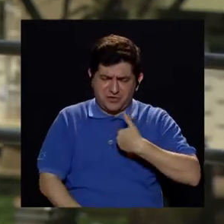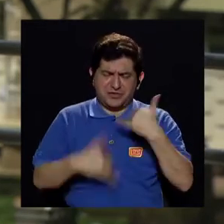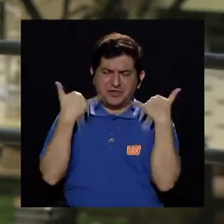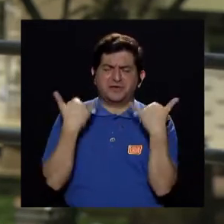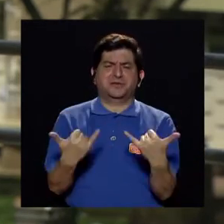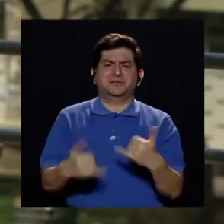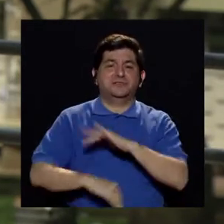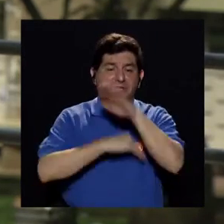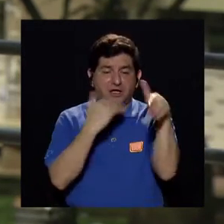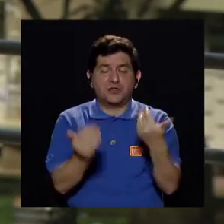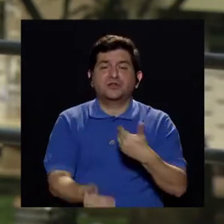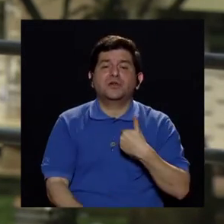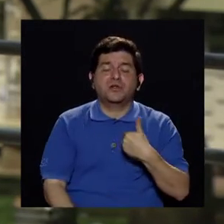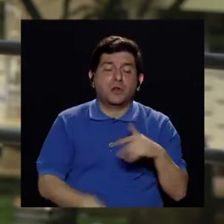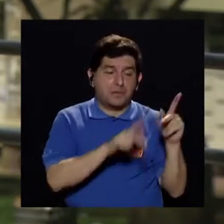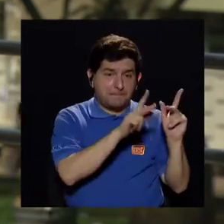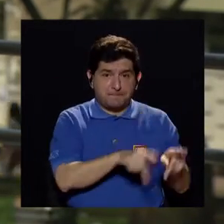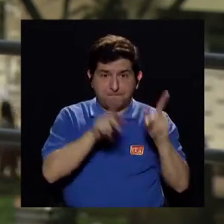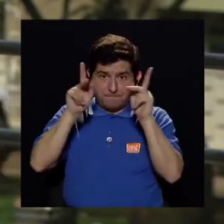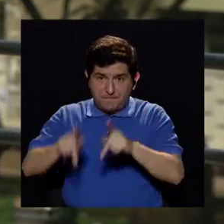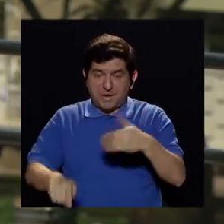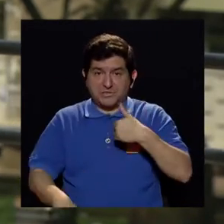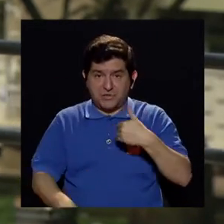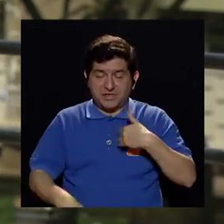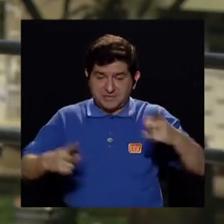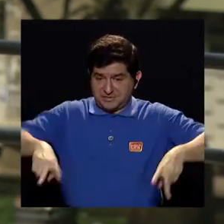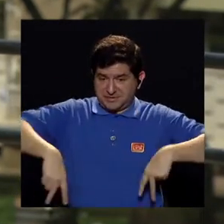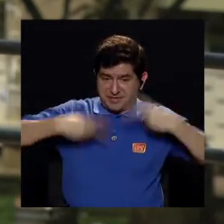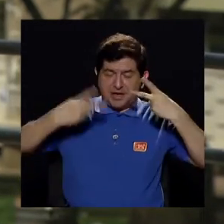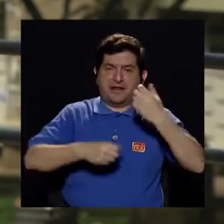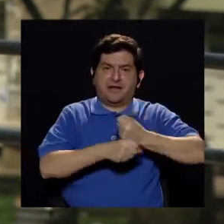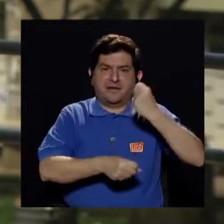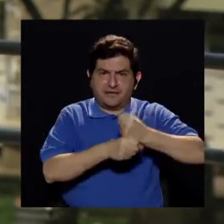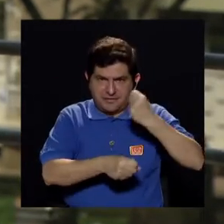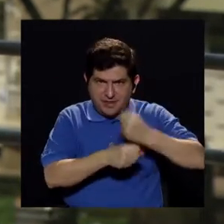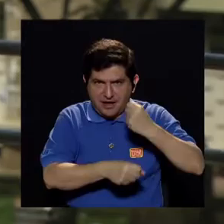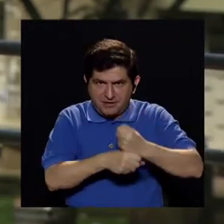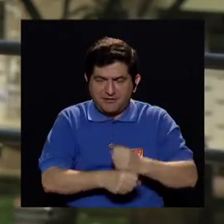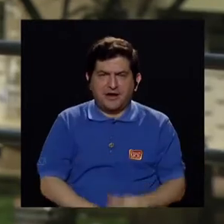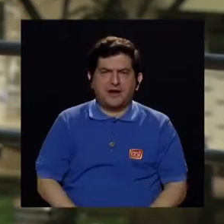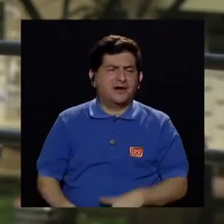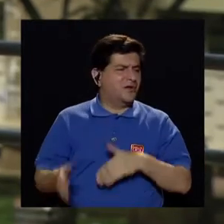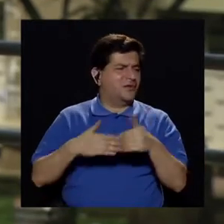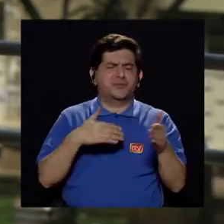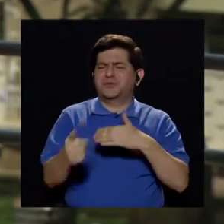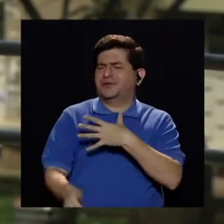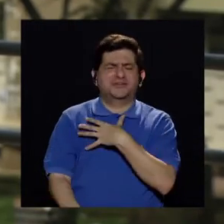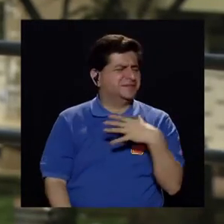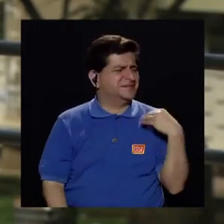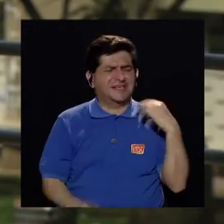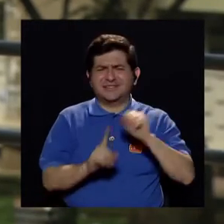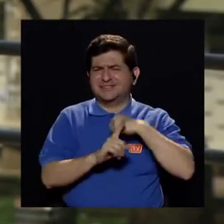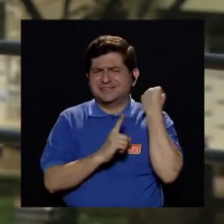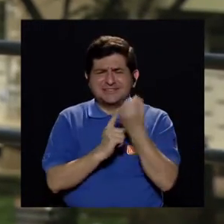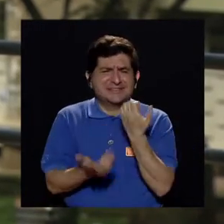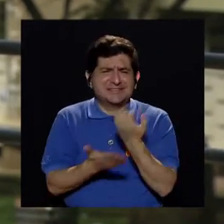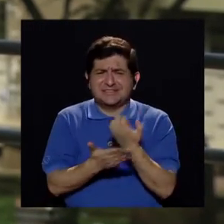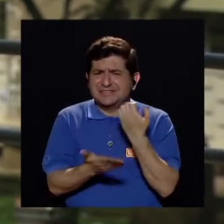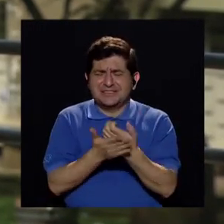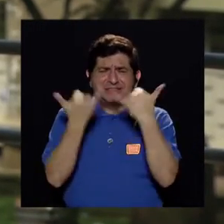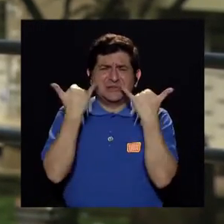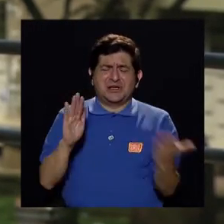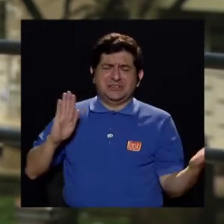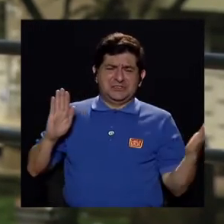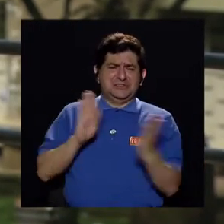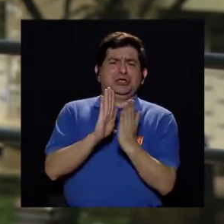tengo. Todo lo que tenemos, las personas que tenemos en la vida, el trabajo que tenemos, aunque no nos guste, la situación económica